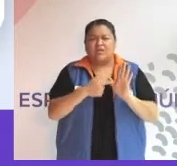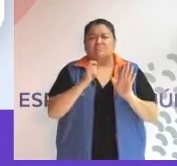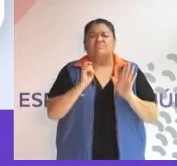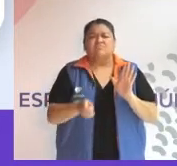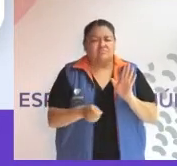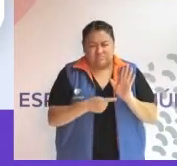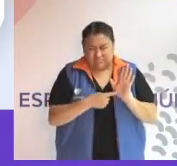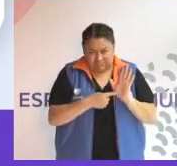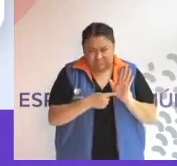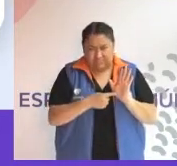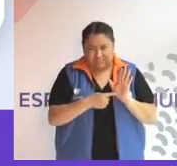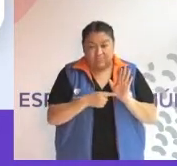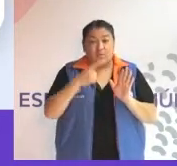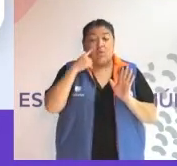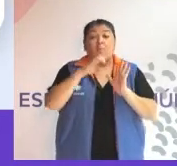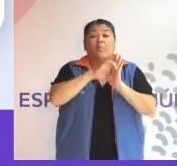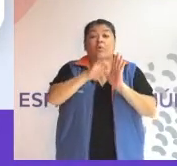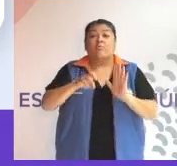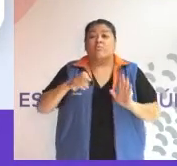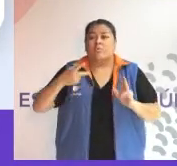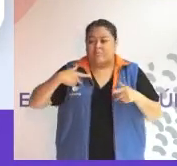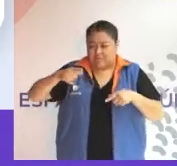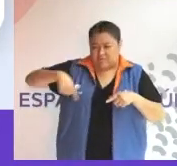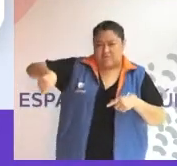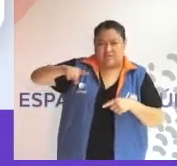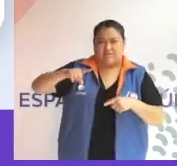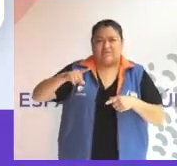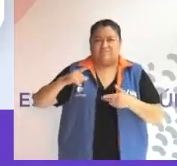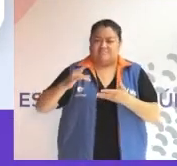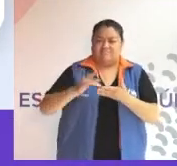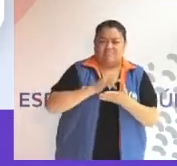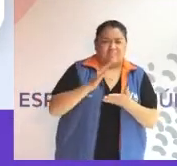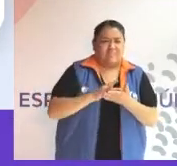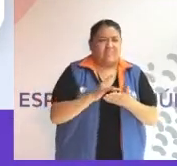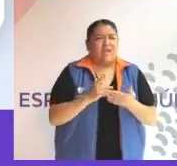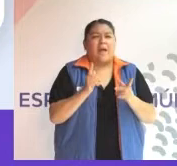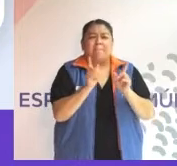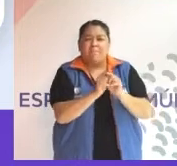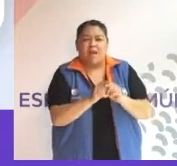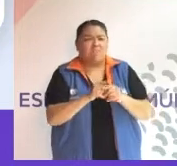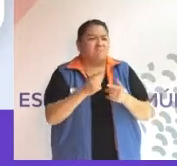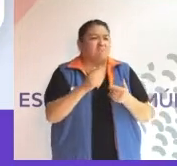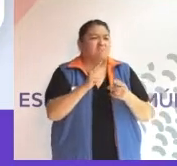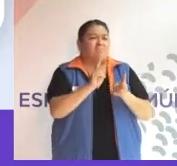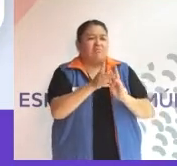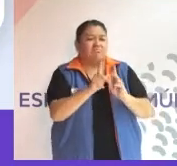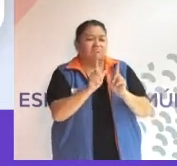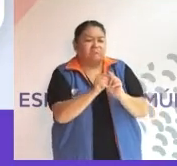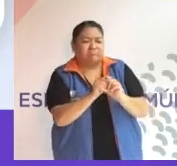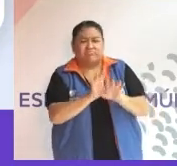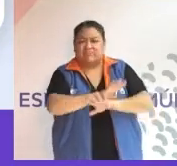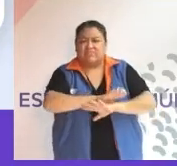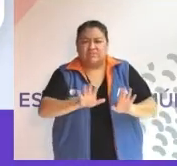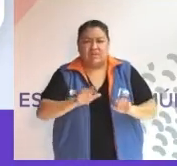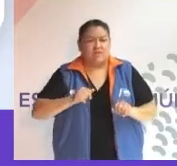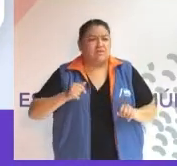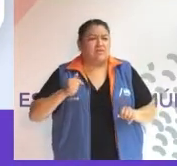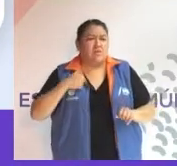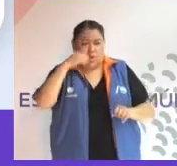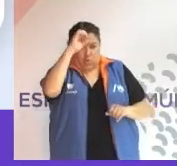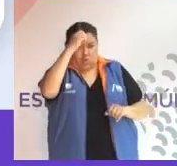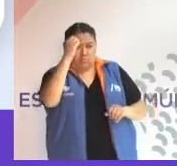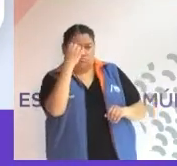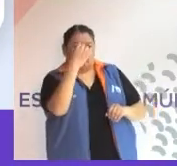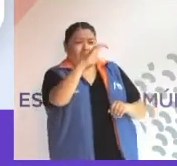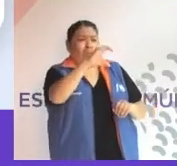cómo aprovechamos ese activismo digital para que no se quede solo en chats y conversaciones, ¿no? Porque de repente yo ya participé porque ya